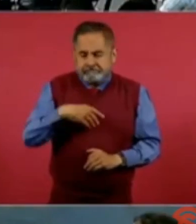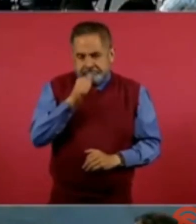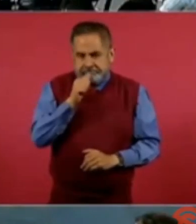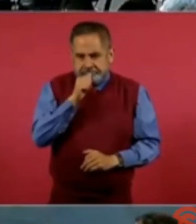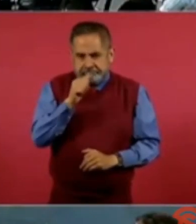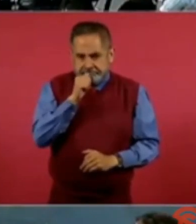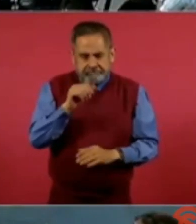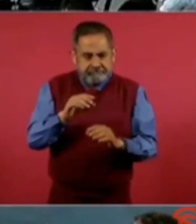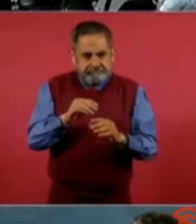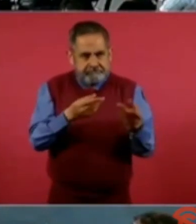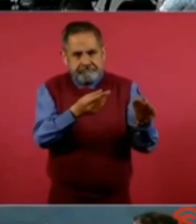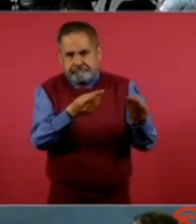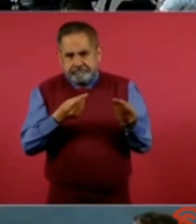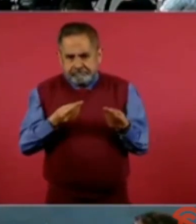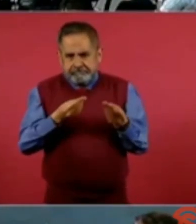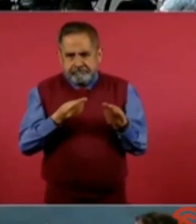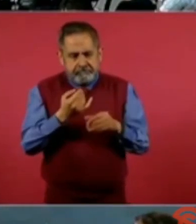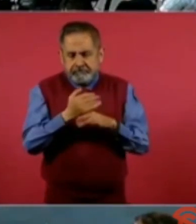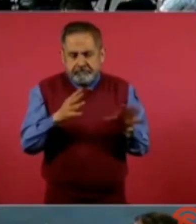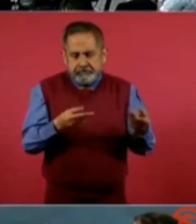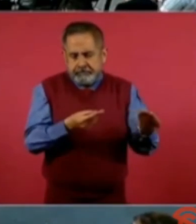se tiene este